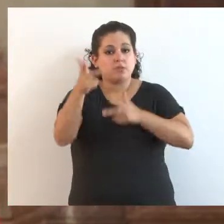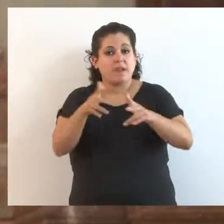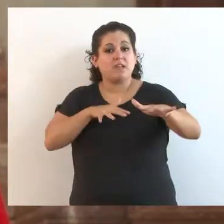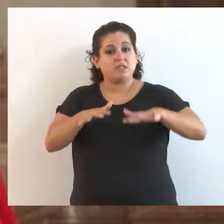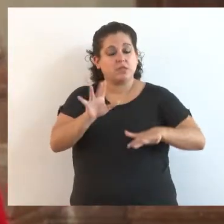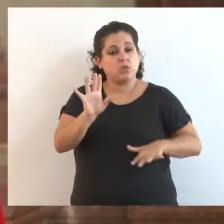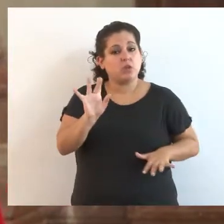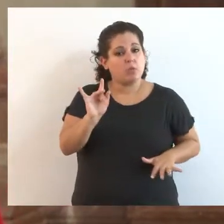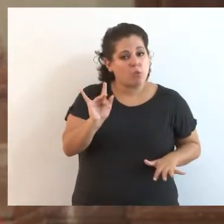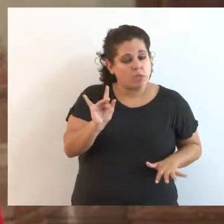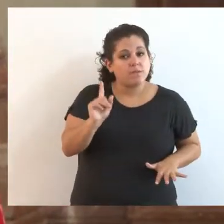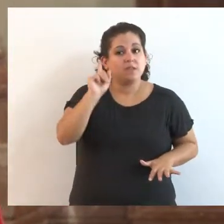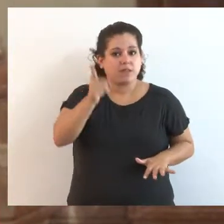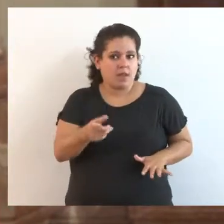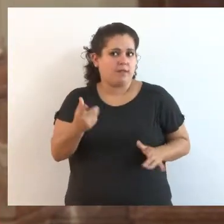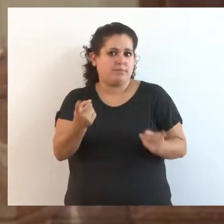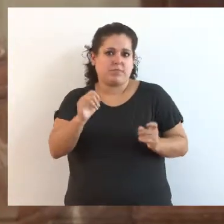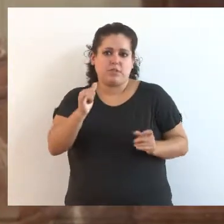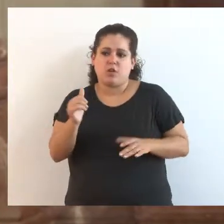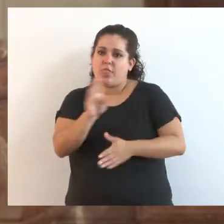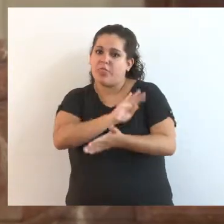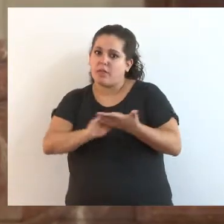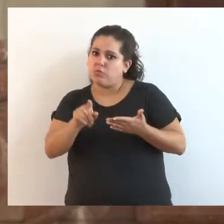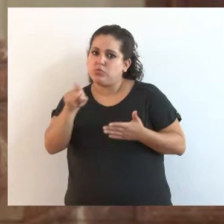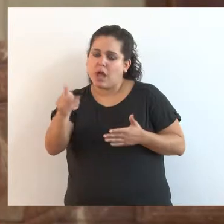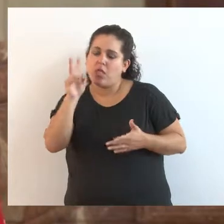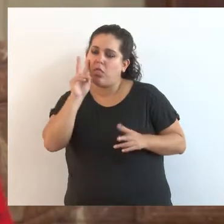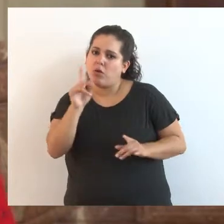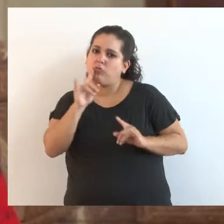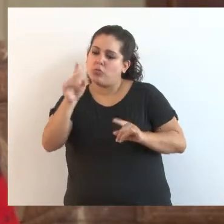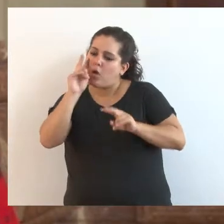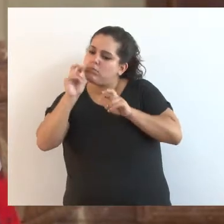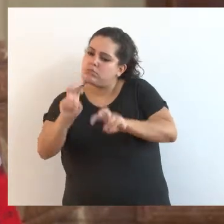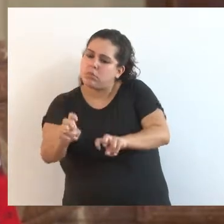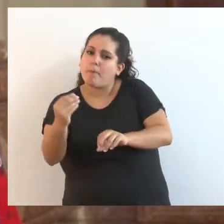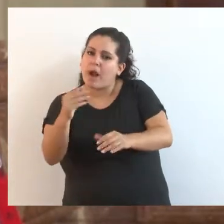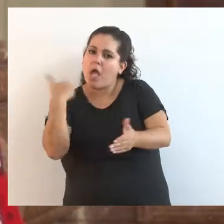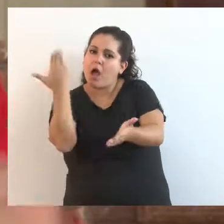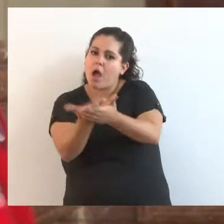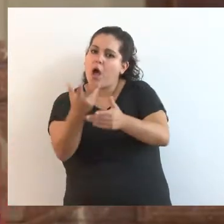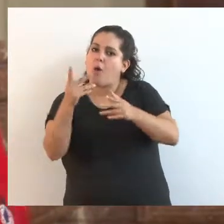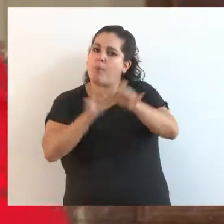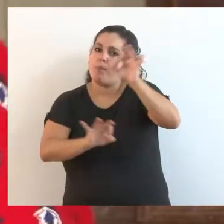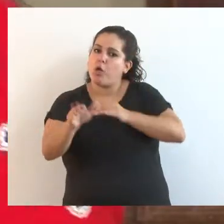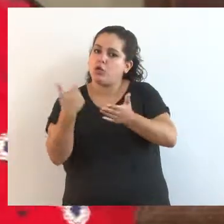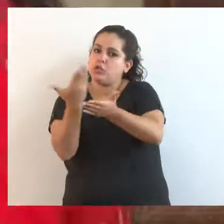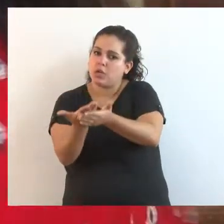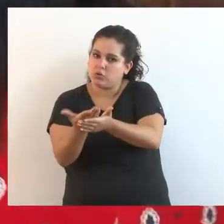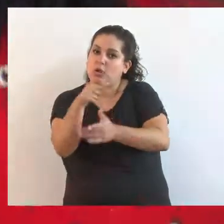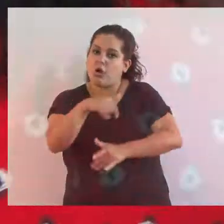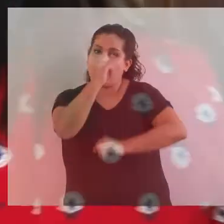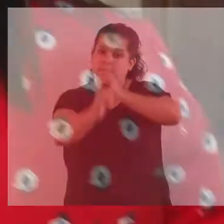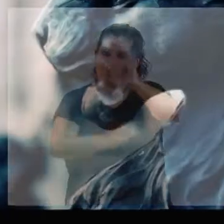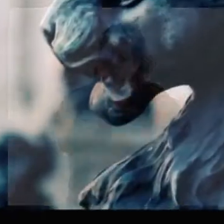situaciones complejas que requieren de los legisladores una mirada profunda para tratar de presentar los proyectos que les vamos